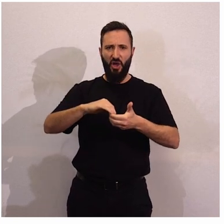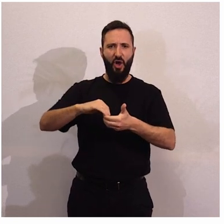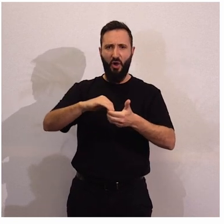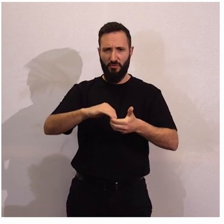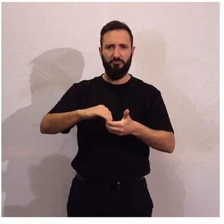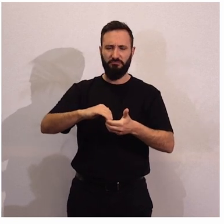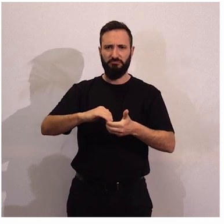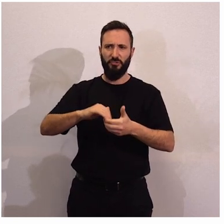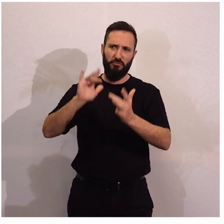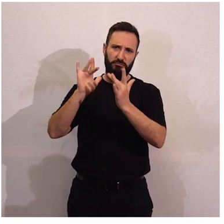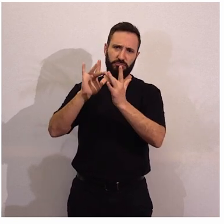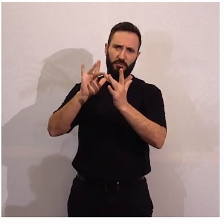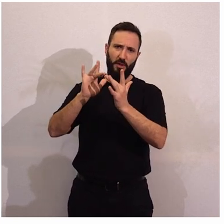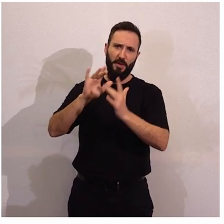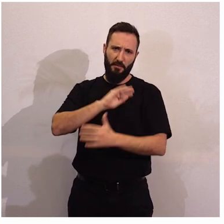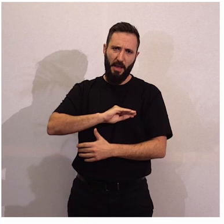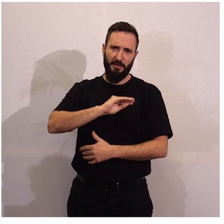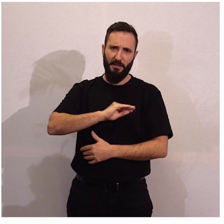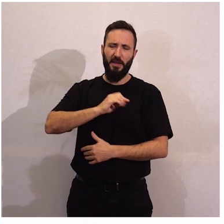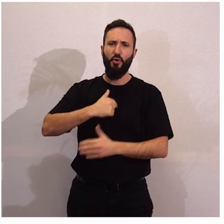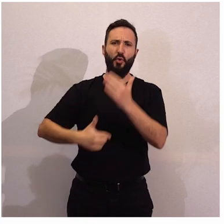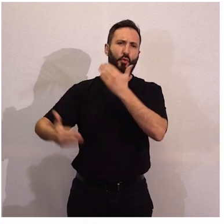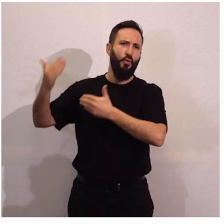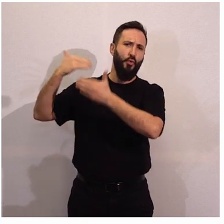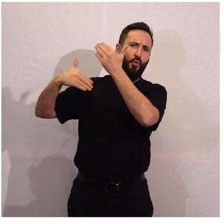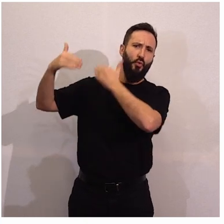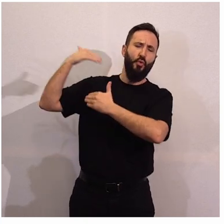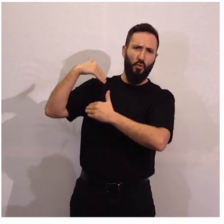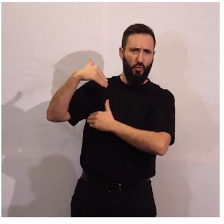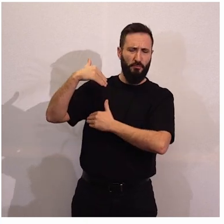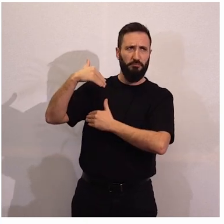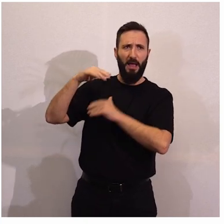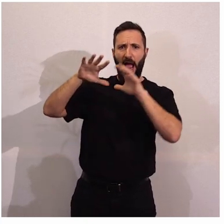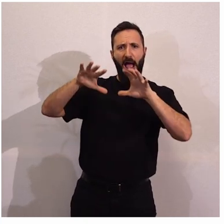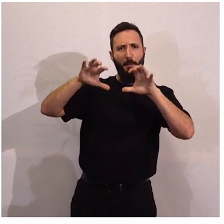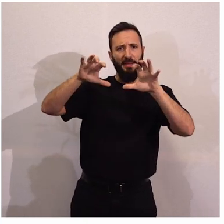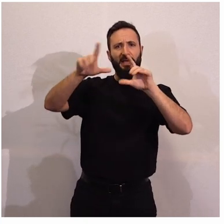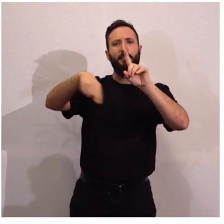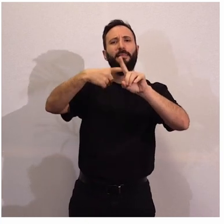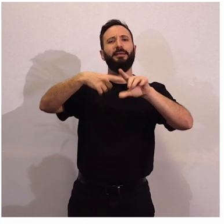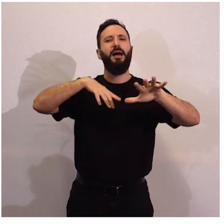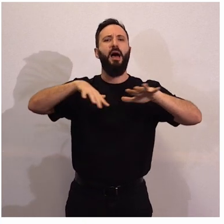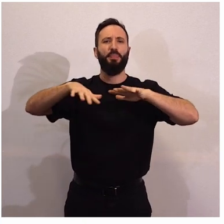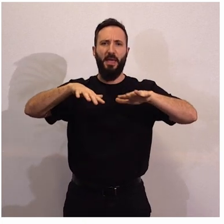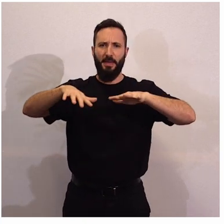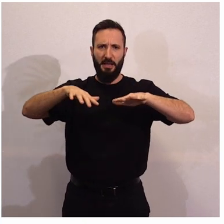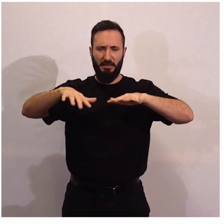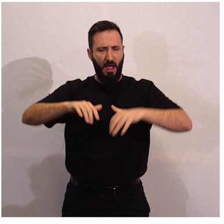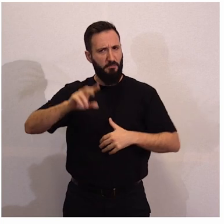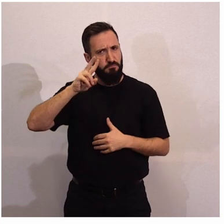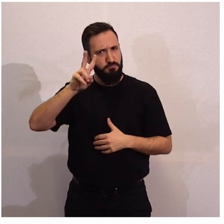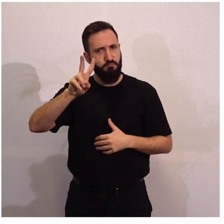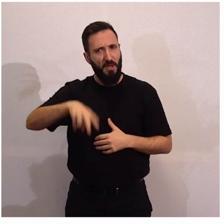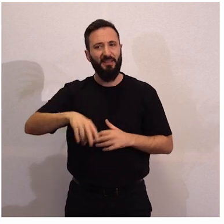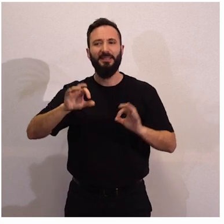entonces yo aprendí hace mucho tiempo y soy activista, ¿no? De